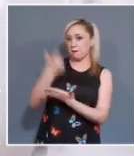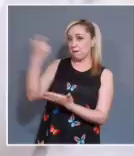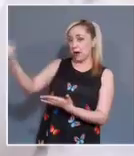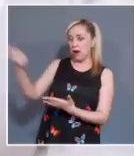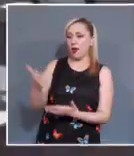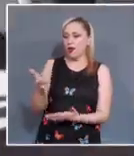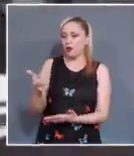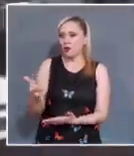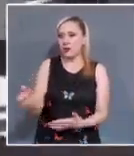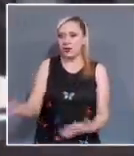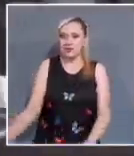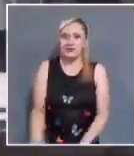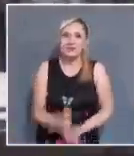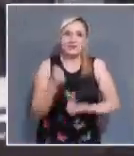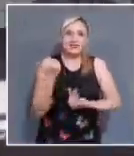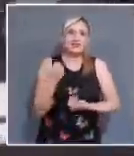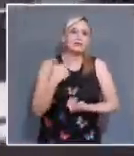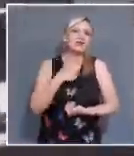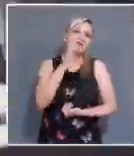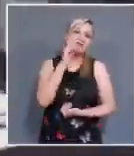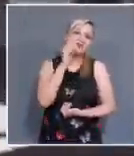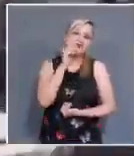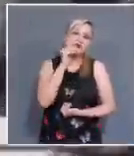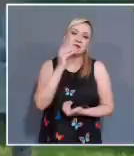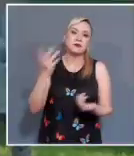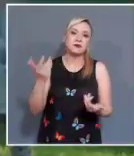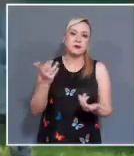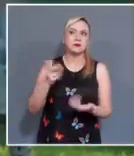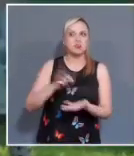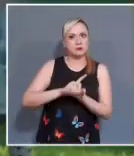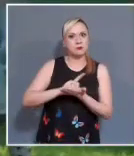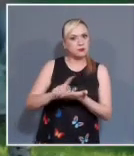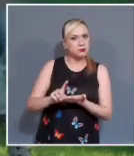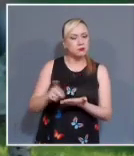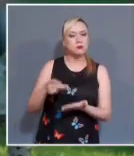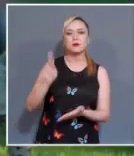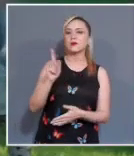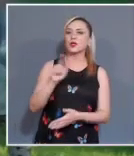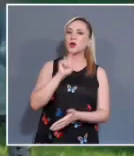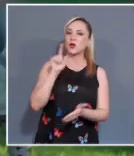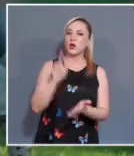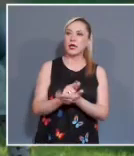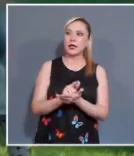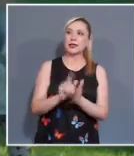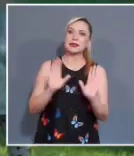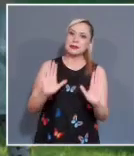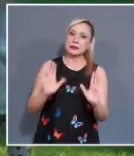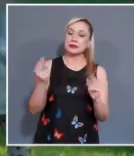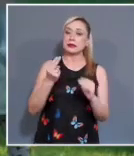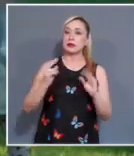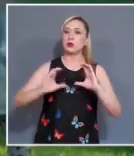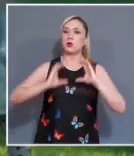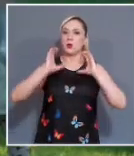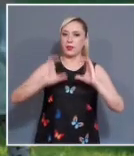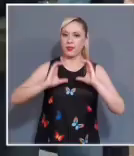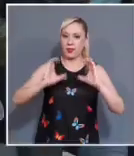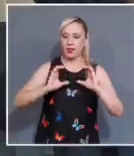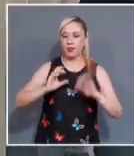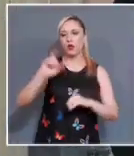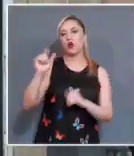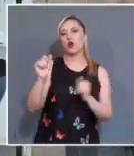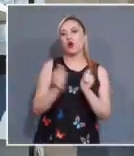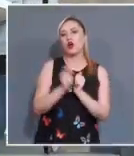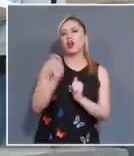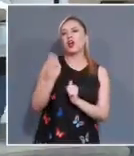mujeres gestantes, pues actualmente la regulación existente se aplica desde enfoques de protección patrimonial a partir de la figura de